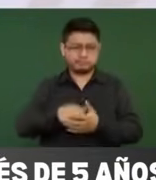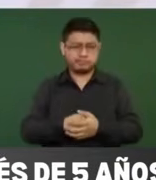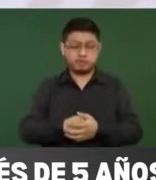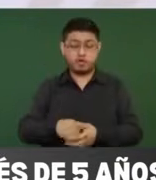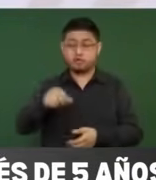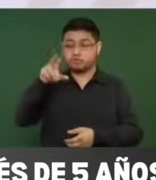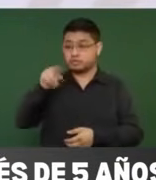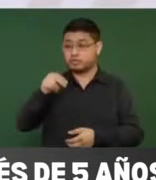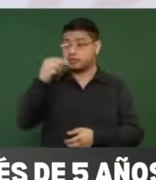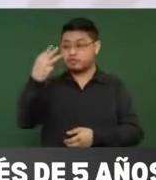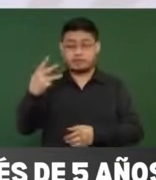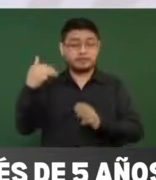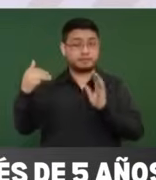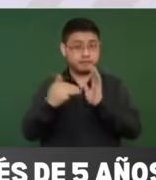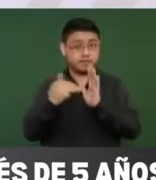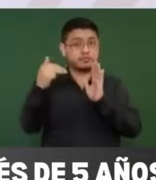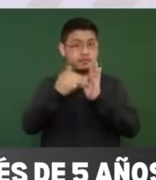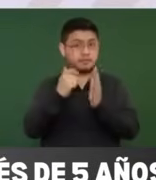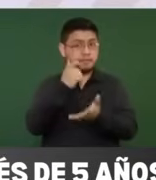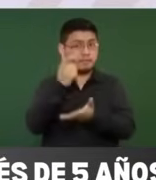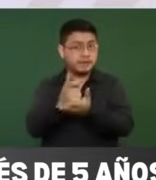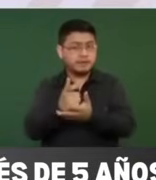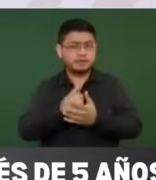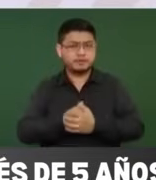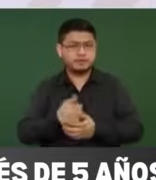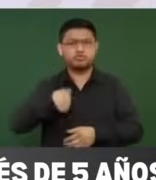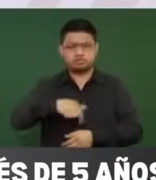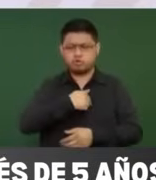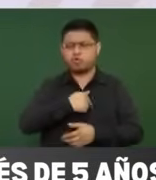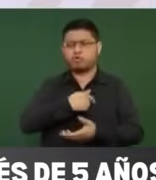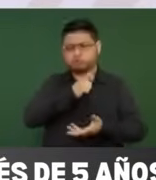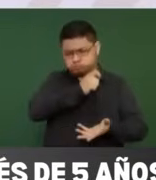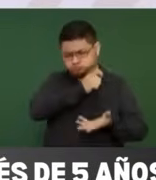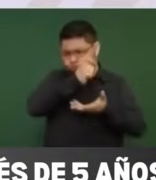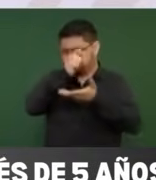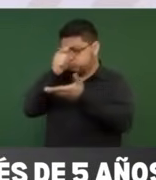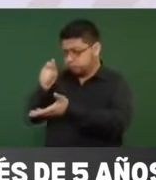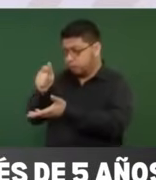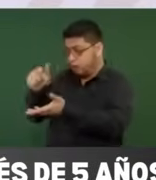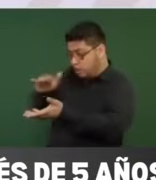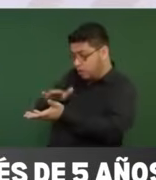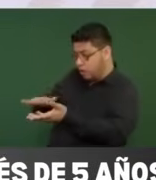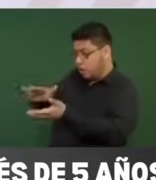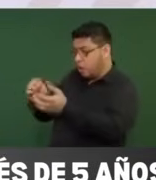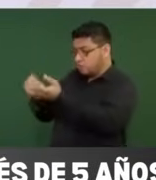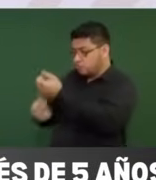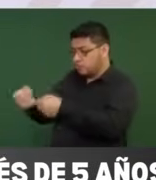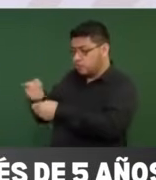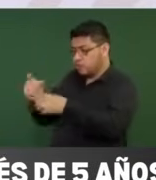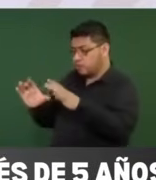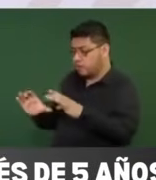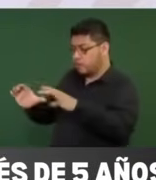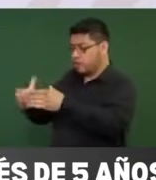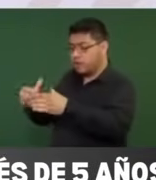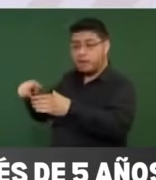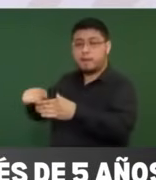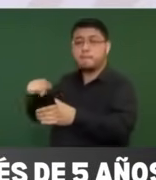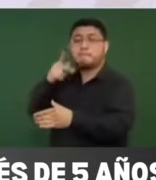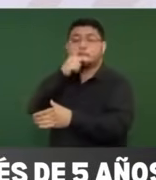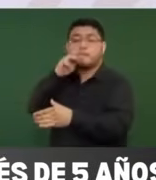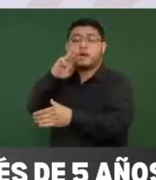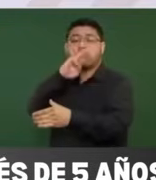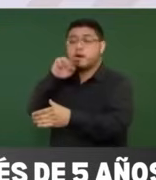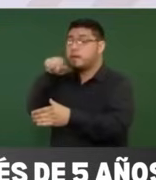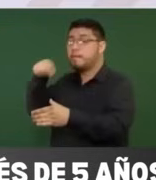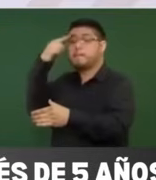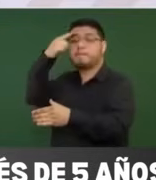pesos. Hemos entregado presupuesto de manera directa a sociedades de madres y padres de familia para